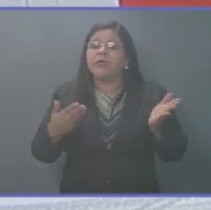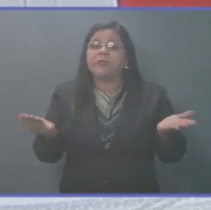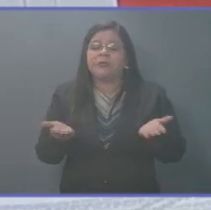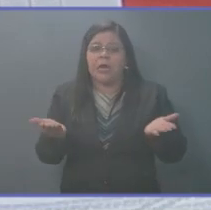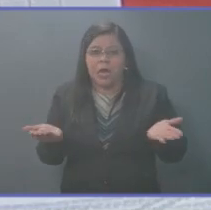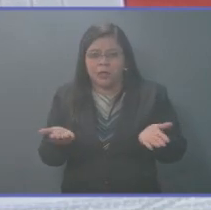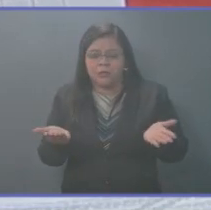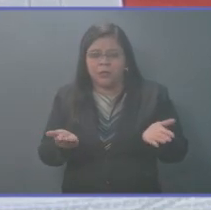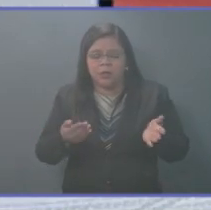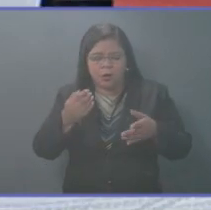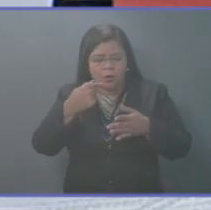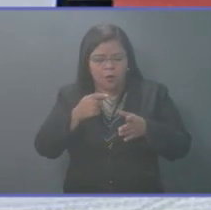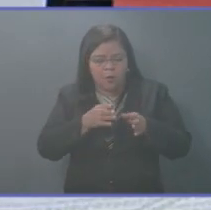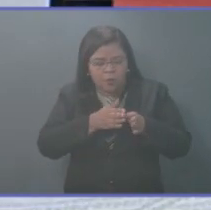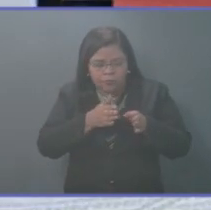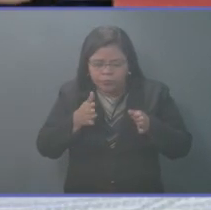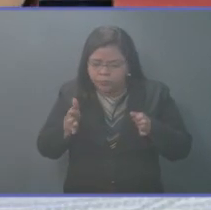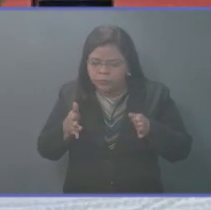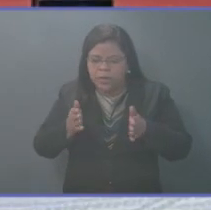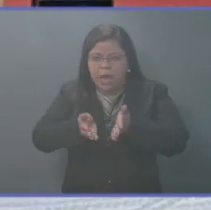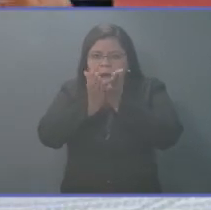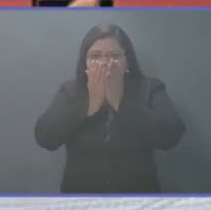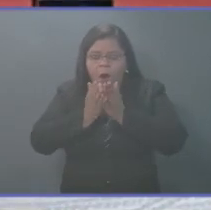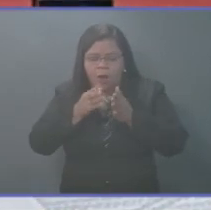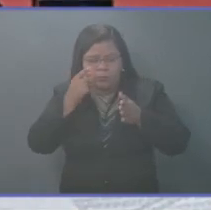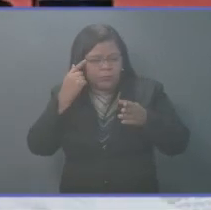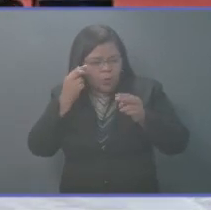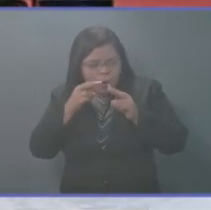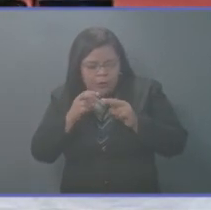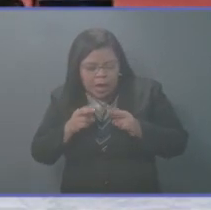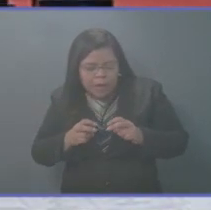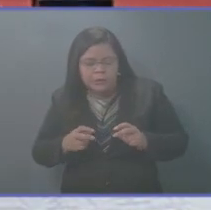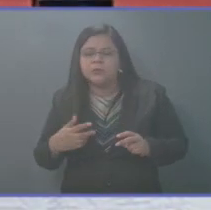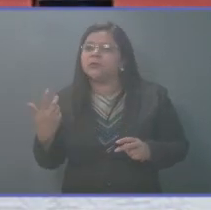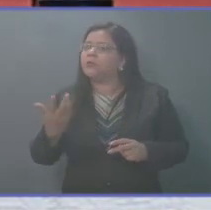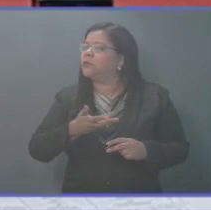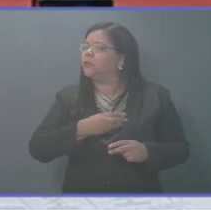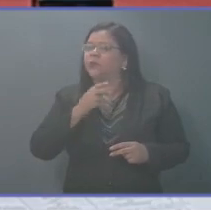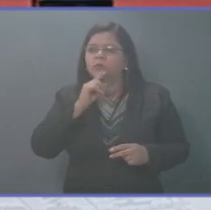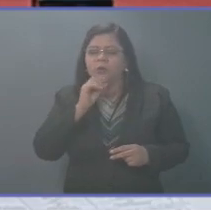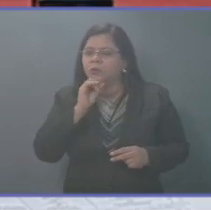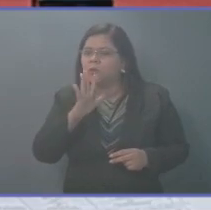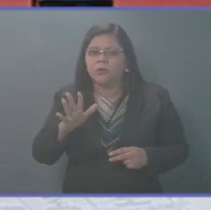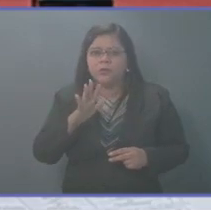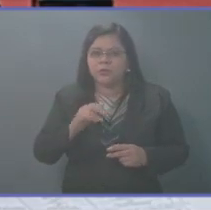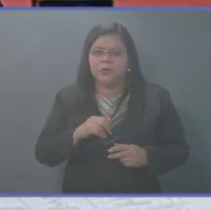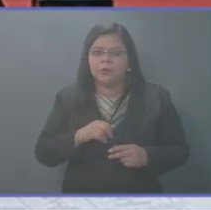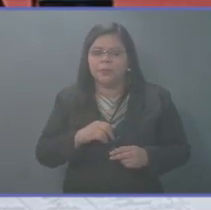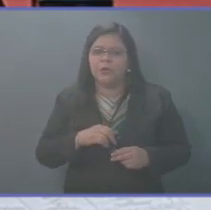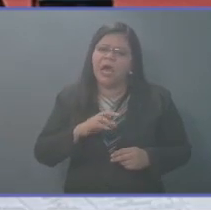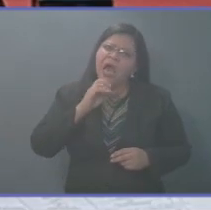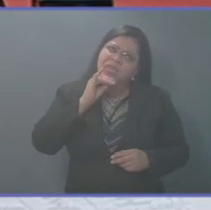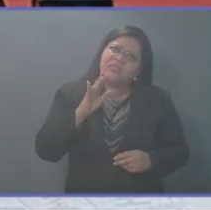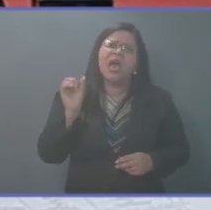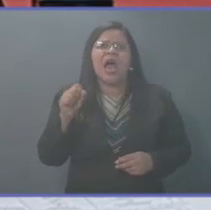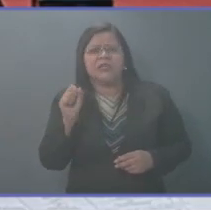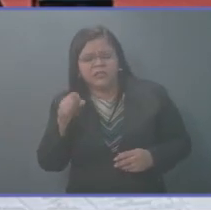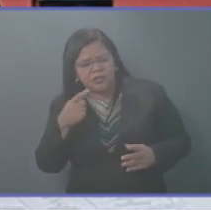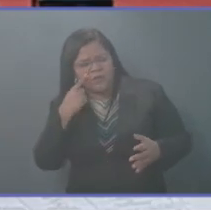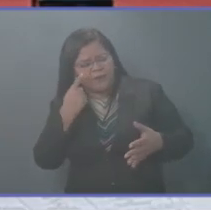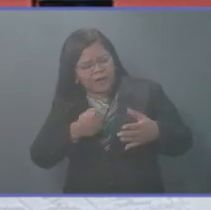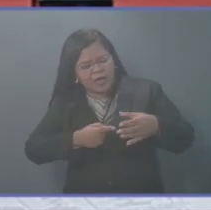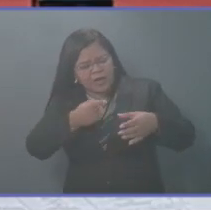al agua para poder trabajar nosotros no nos damos juicios de valor así el agua se ve